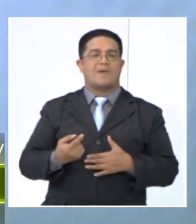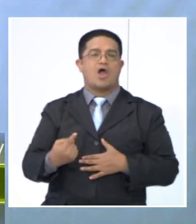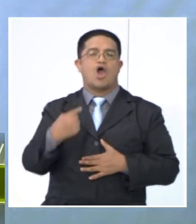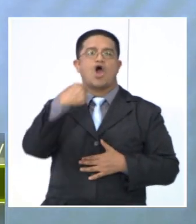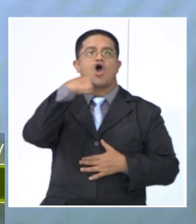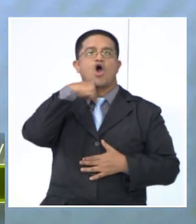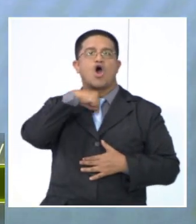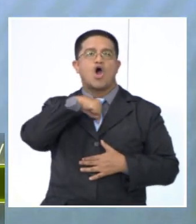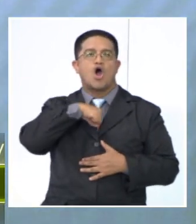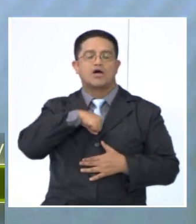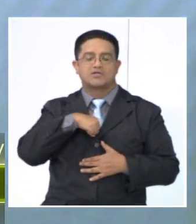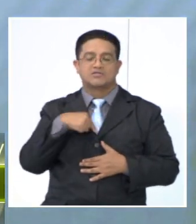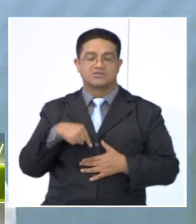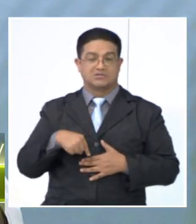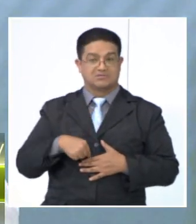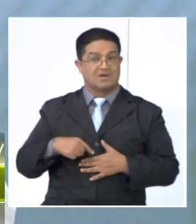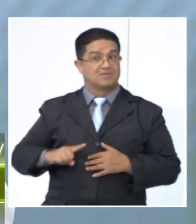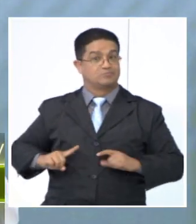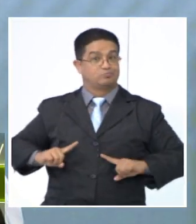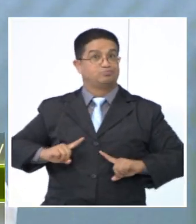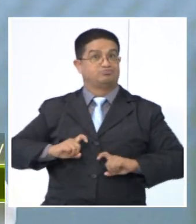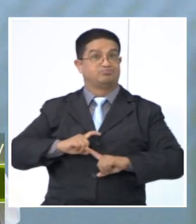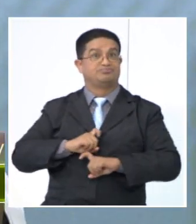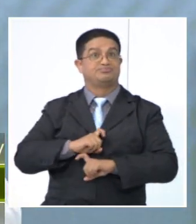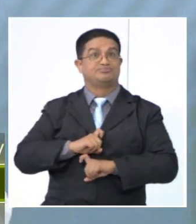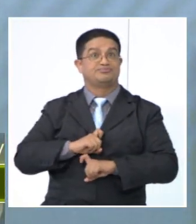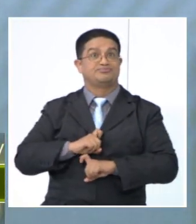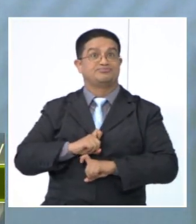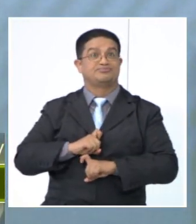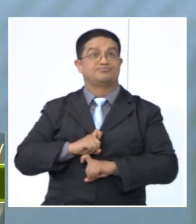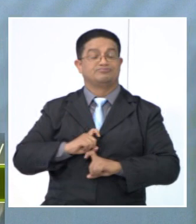con Helicobacter pylori que se la pasan con una